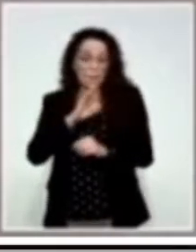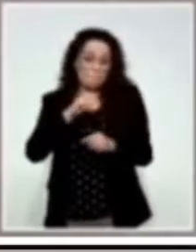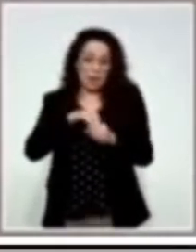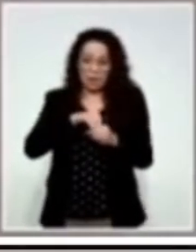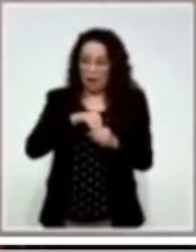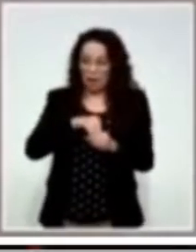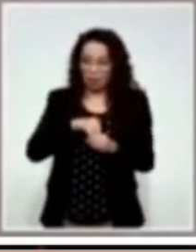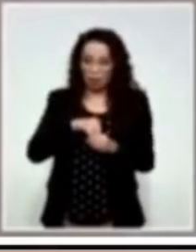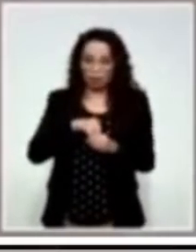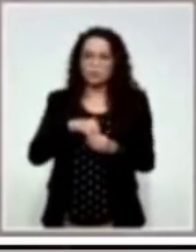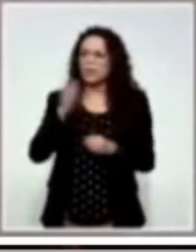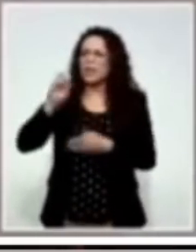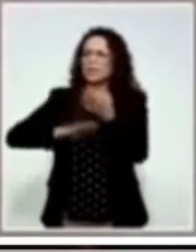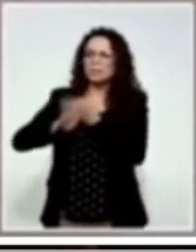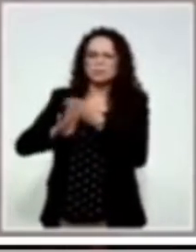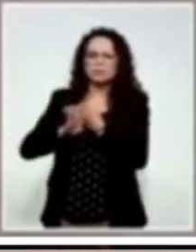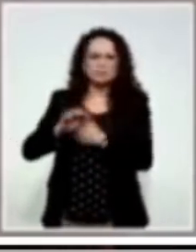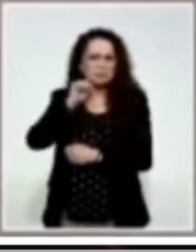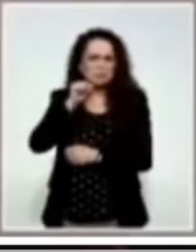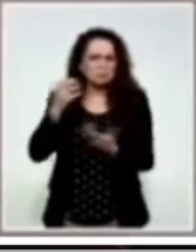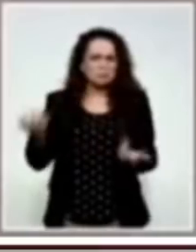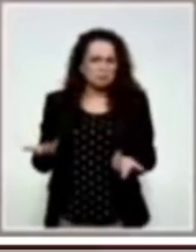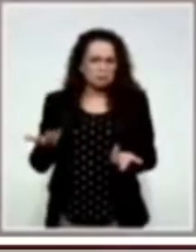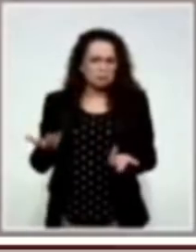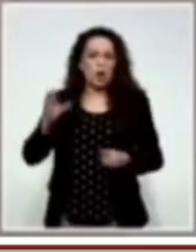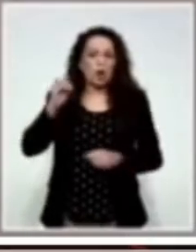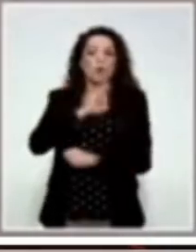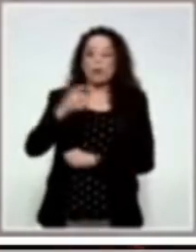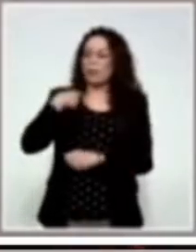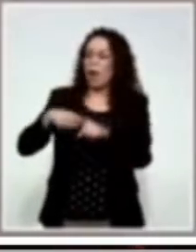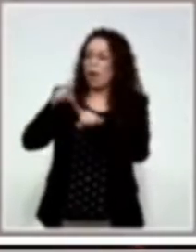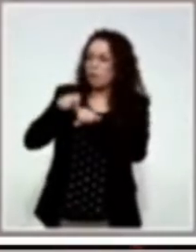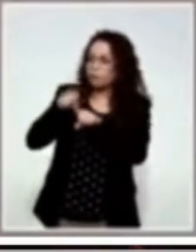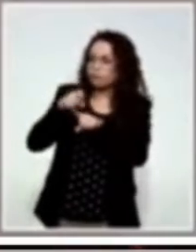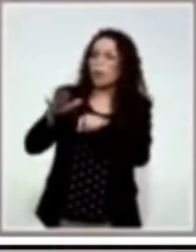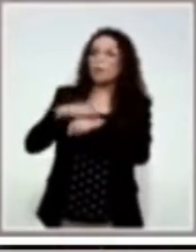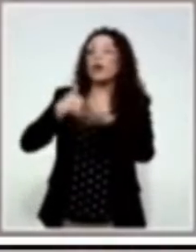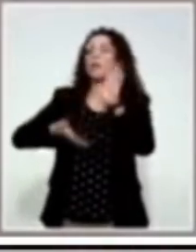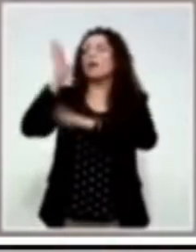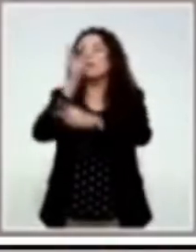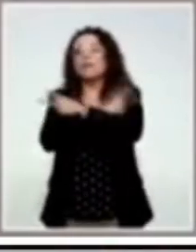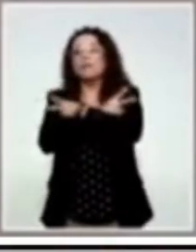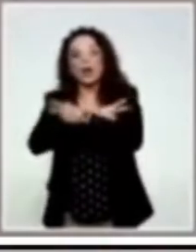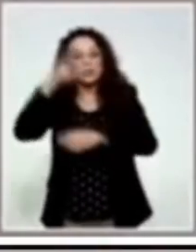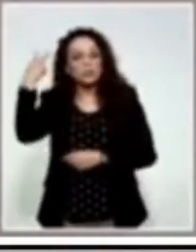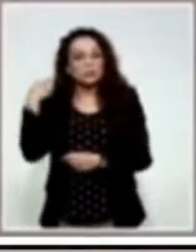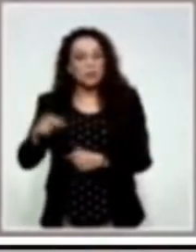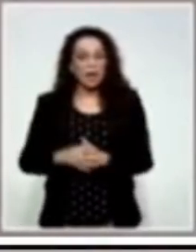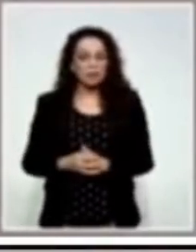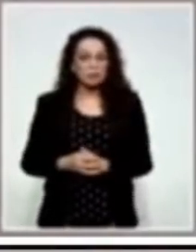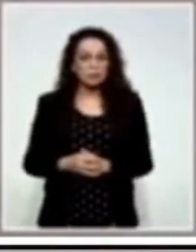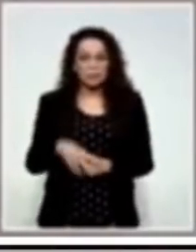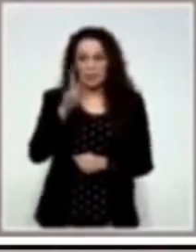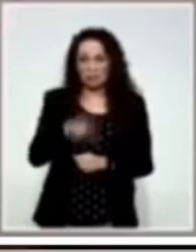me fui de vacaciones y poner caricaturas, insultos por demás predecibles y la verdad la mayoría de ellos